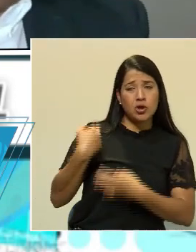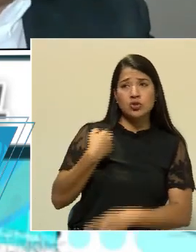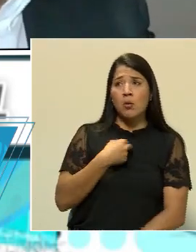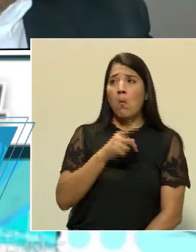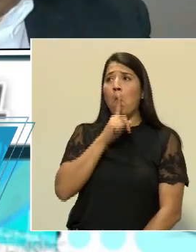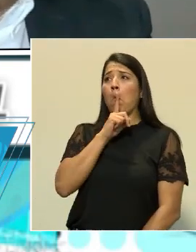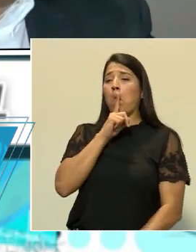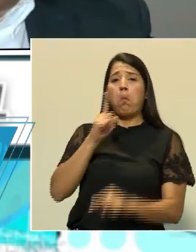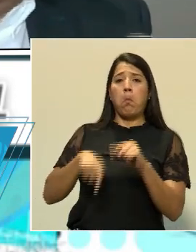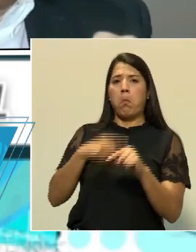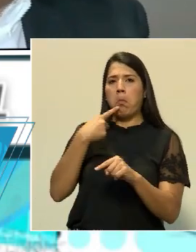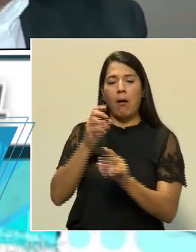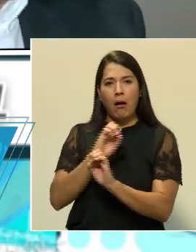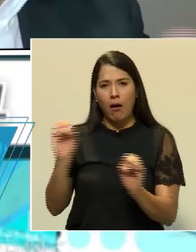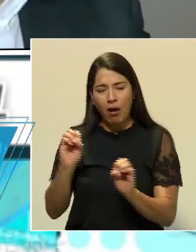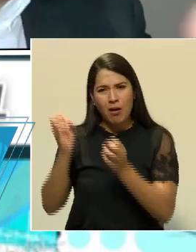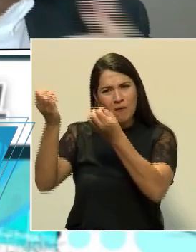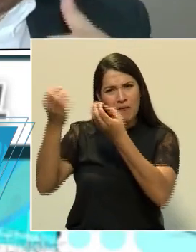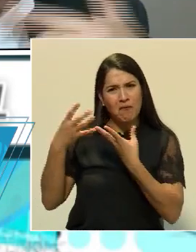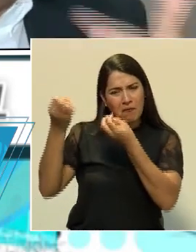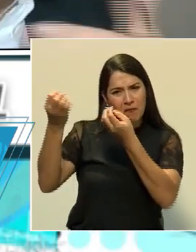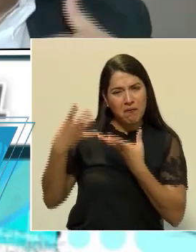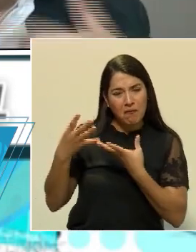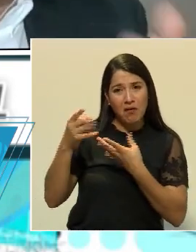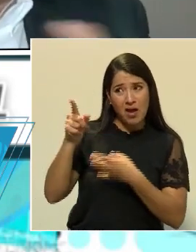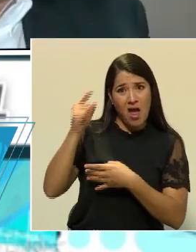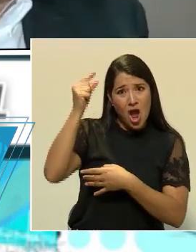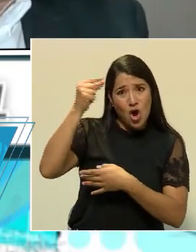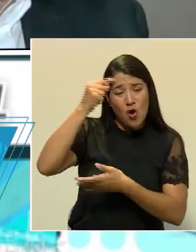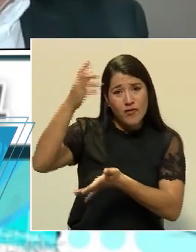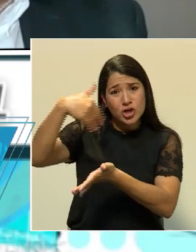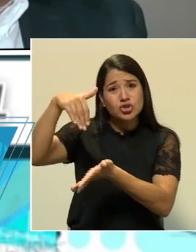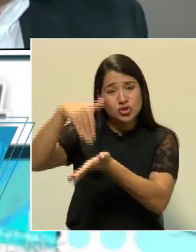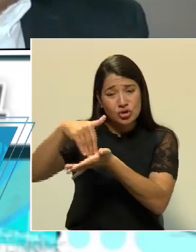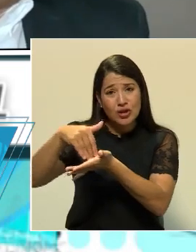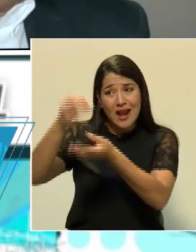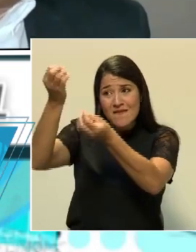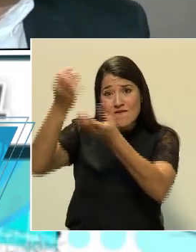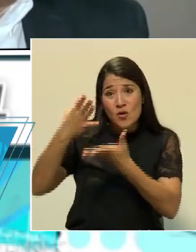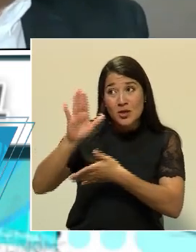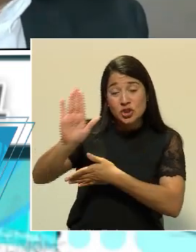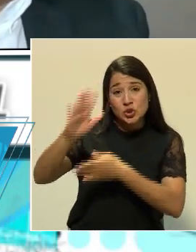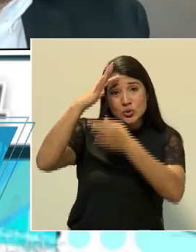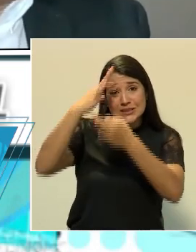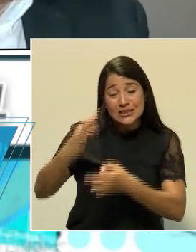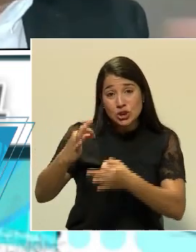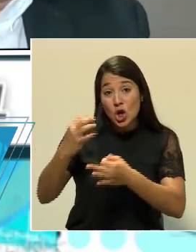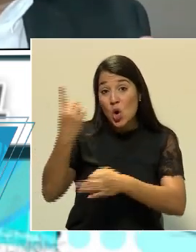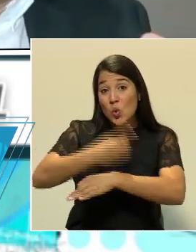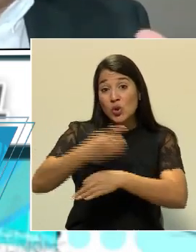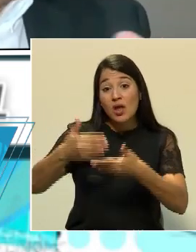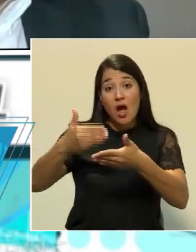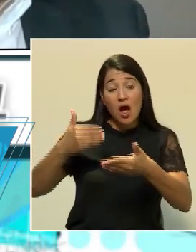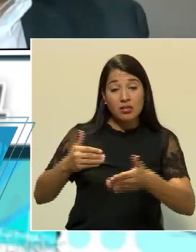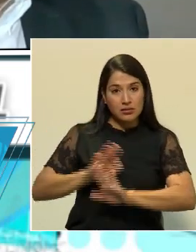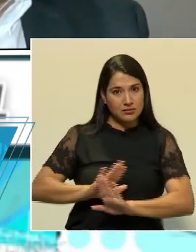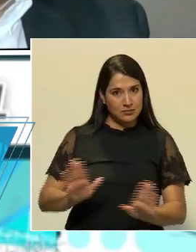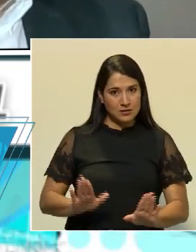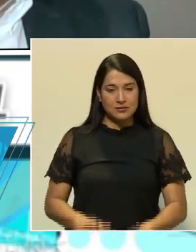haciendo ahí sí el gobierno central. Lo que nos está pasando a nosotros es la información de lo que ellos van a hacer y cómo lo quieren